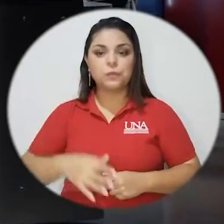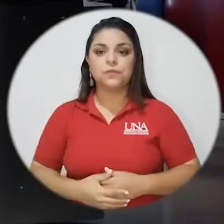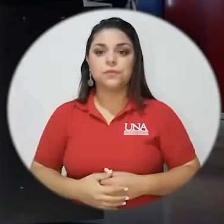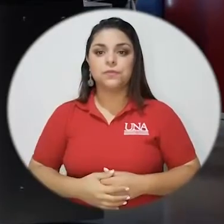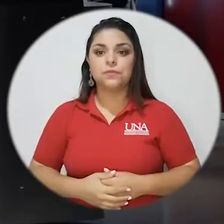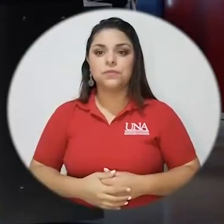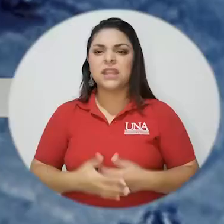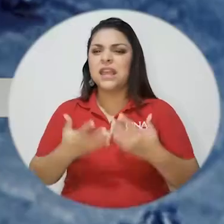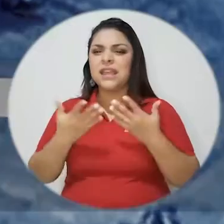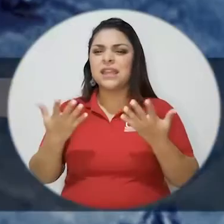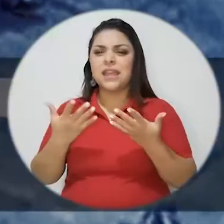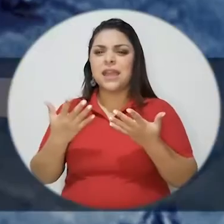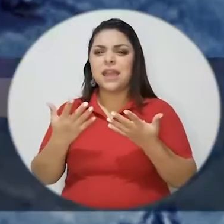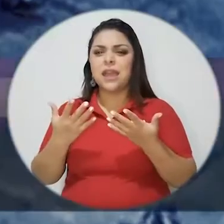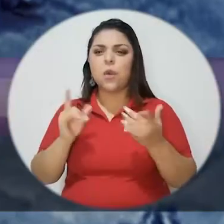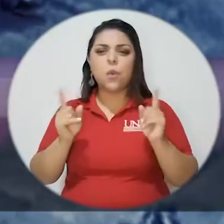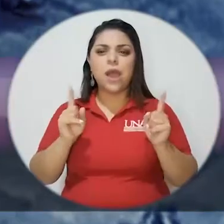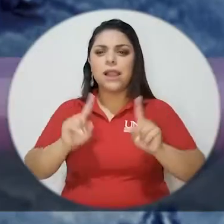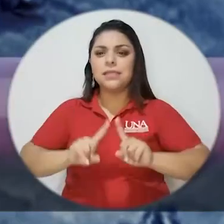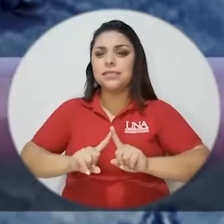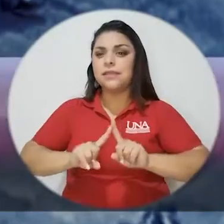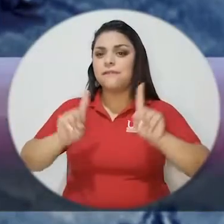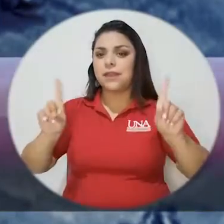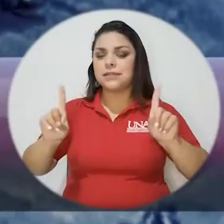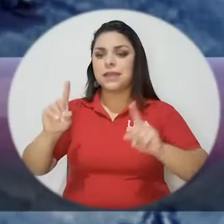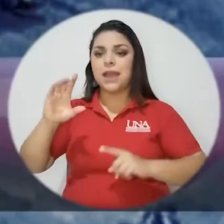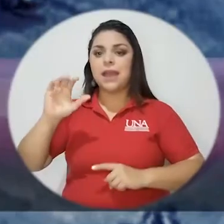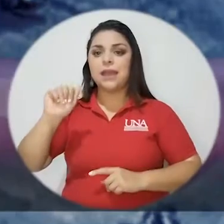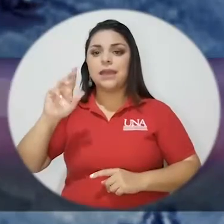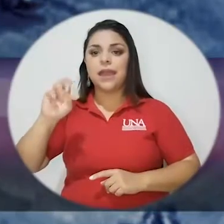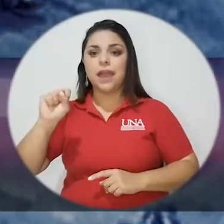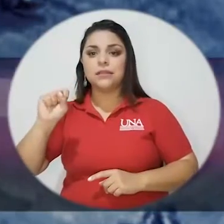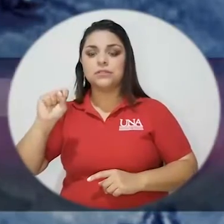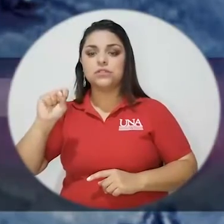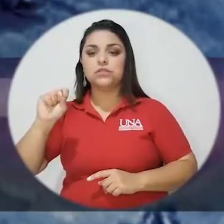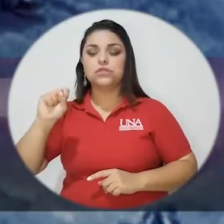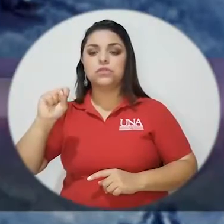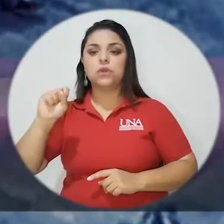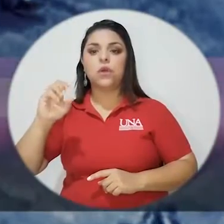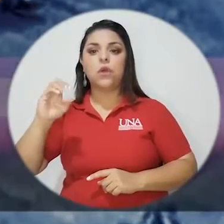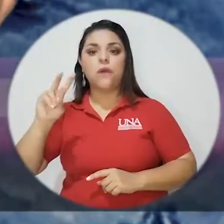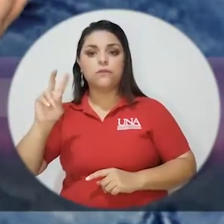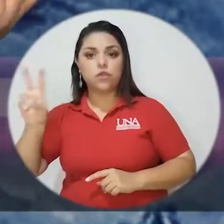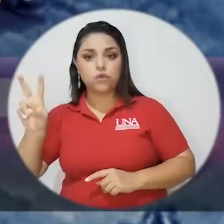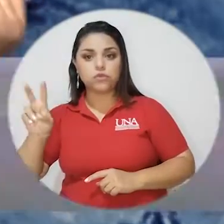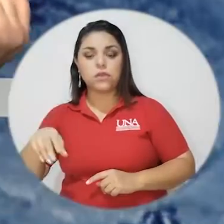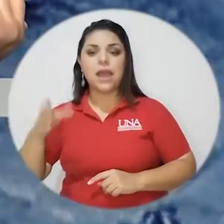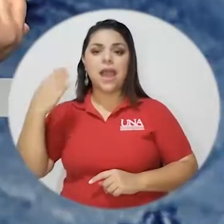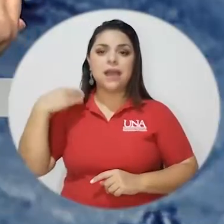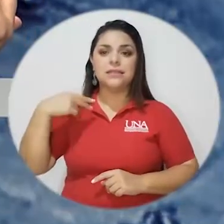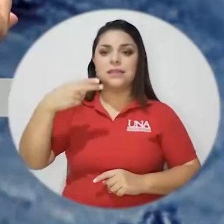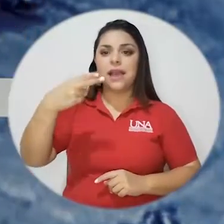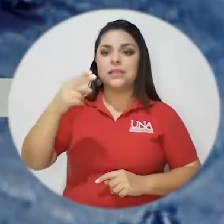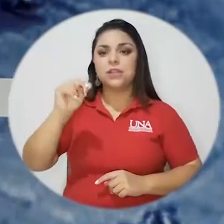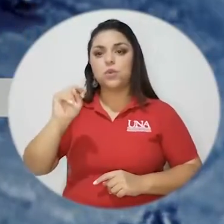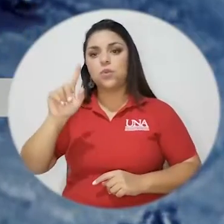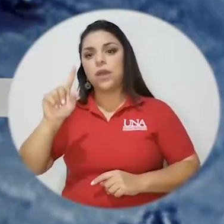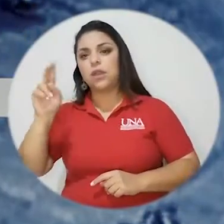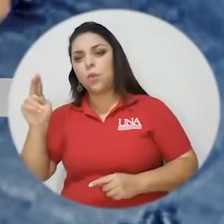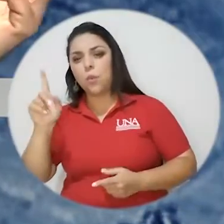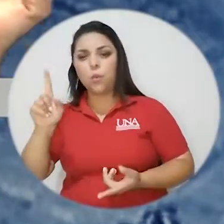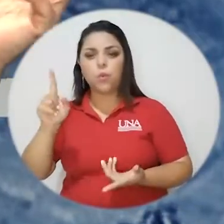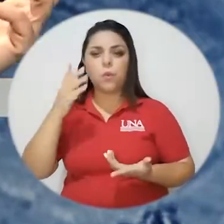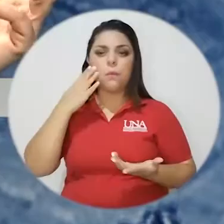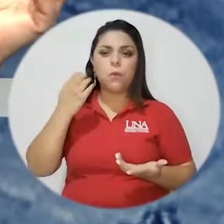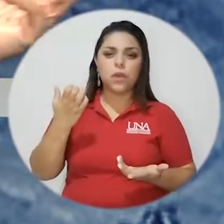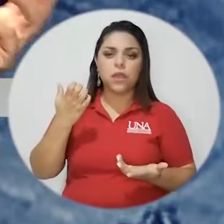entre el comportamiento que tuvo el SARS-CoV-2 con respecto, por ejemplo, al H1N1 o el SARS-CoV-1? O sea, ¿por qué